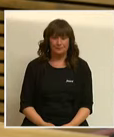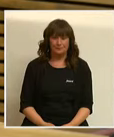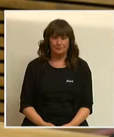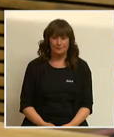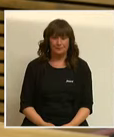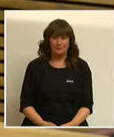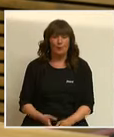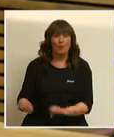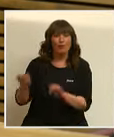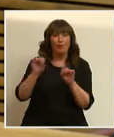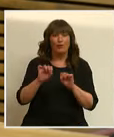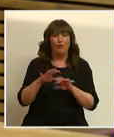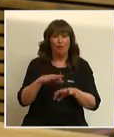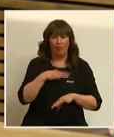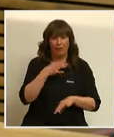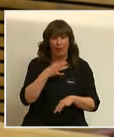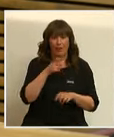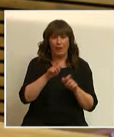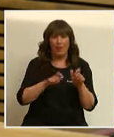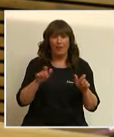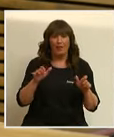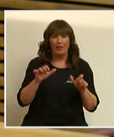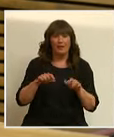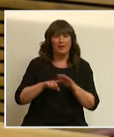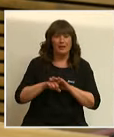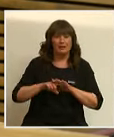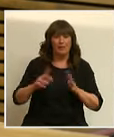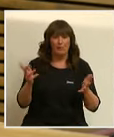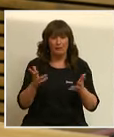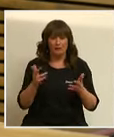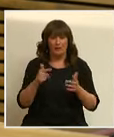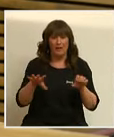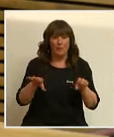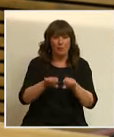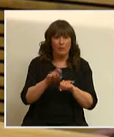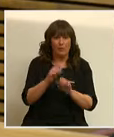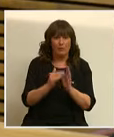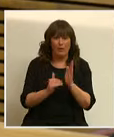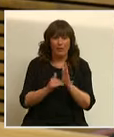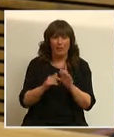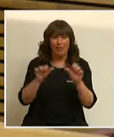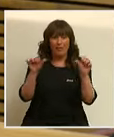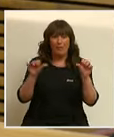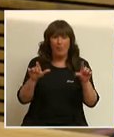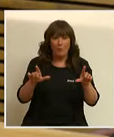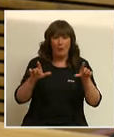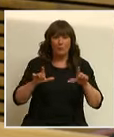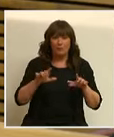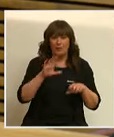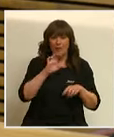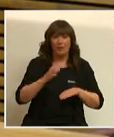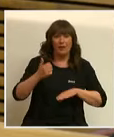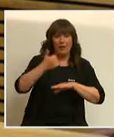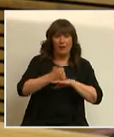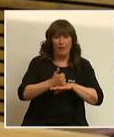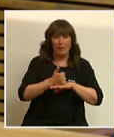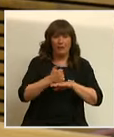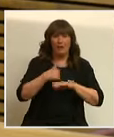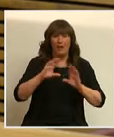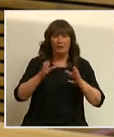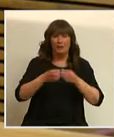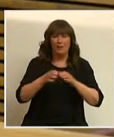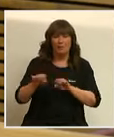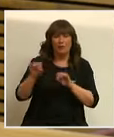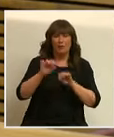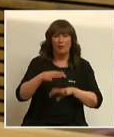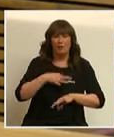A Protecció Civil i Gestió d'Emergències de la província de València arreplega el diploma la cap de la Unitat de Protecció Civil de